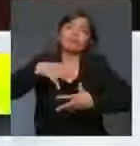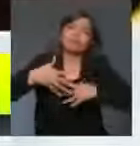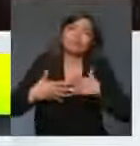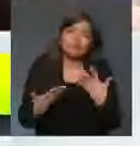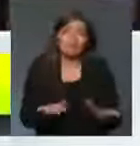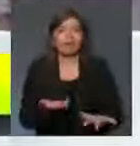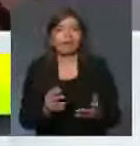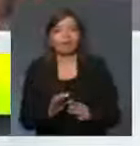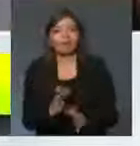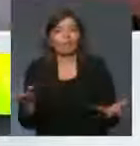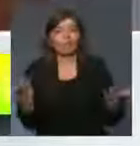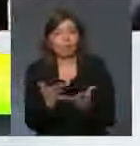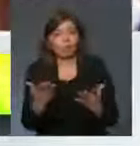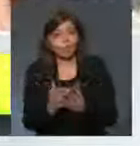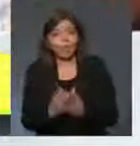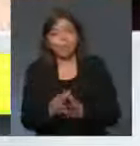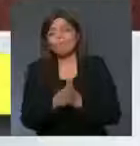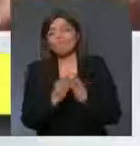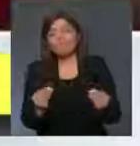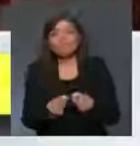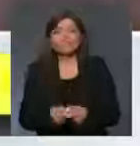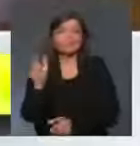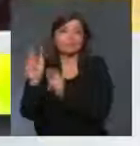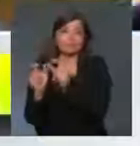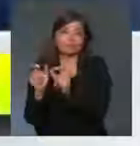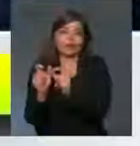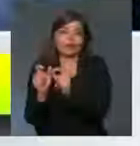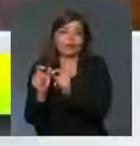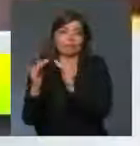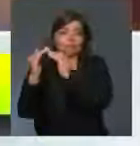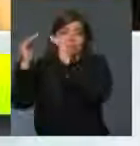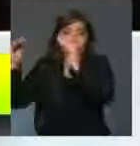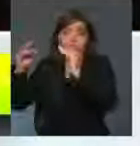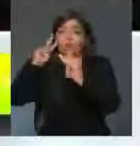muchas personas que han venido desde el gimnasio.